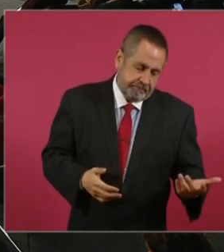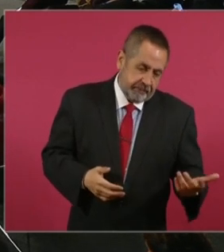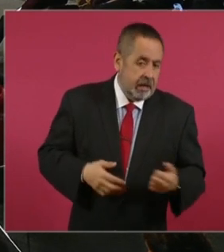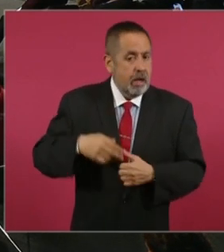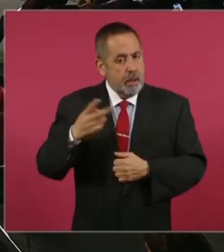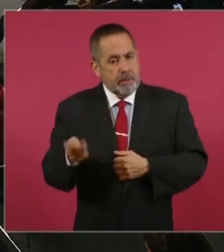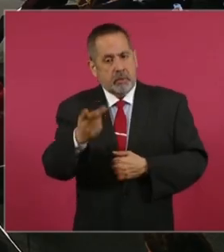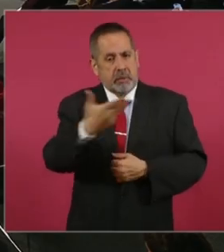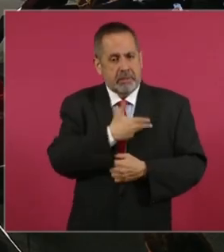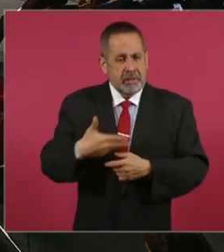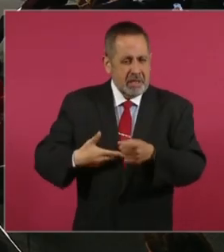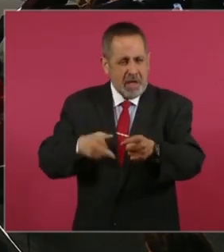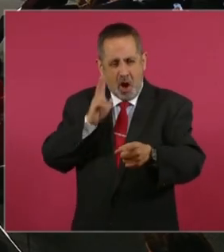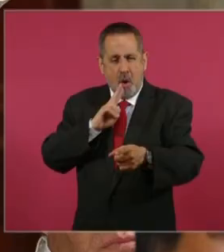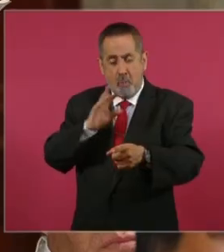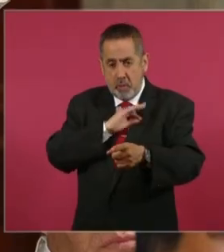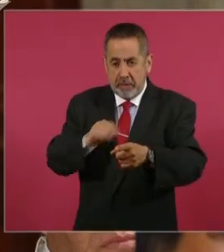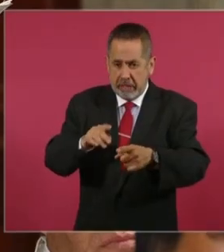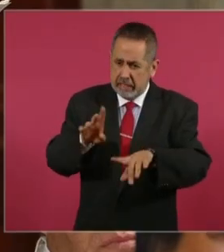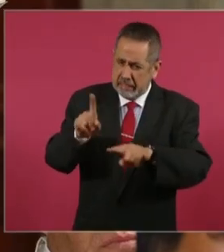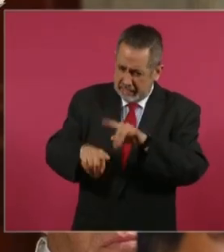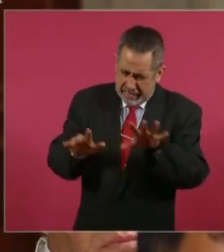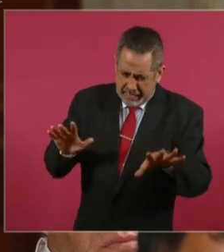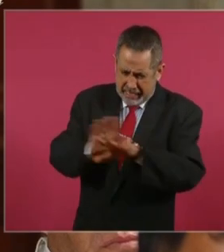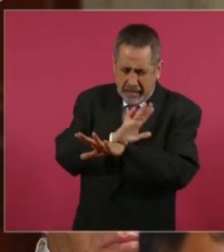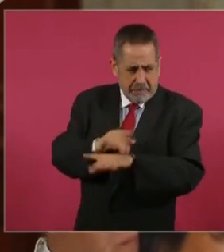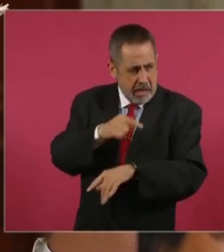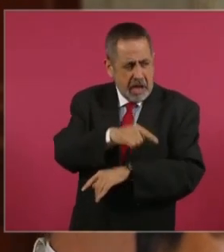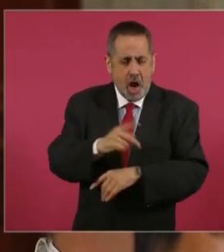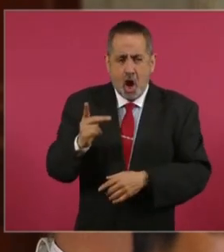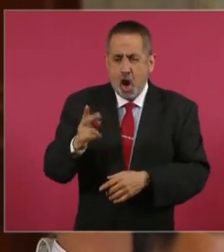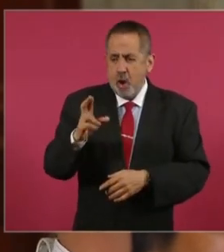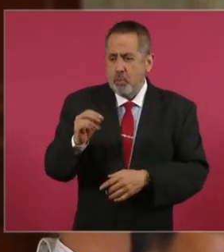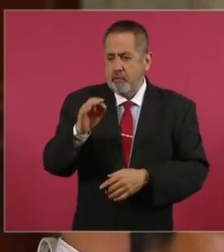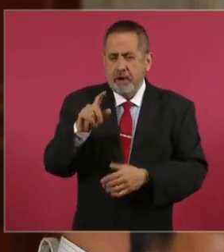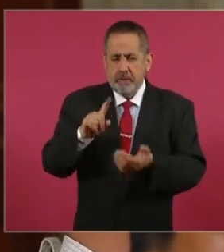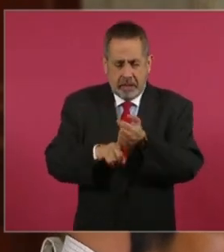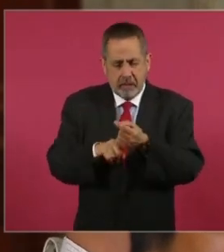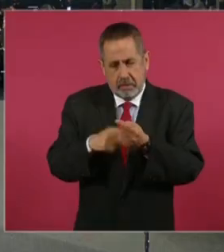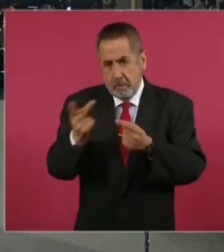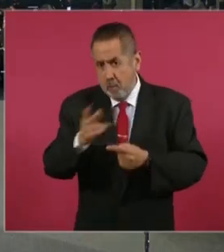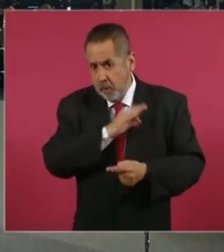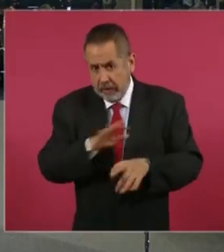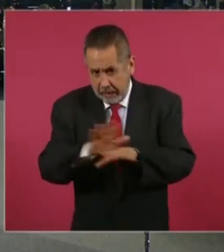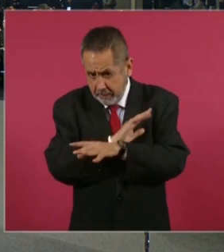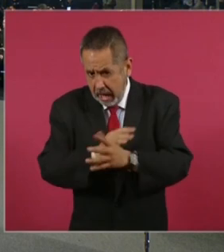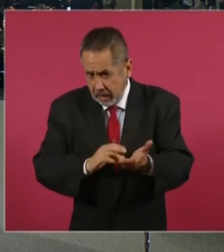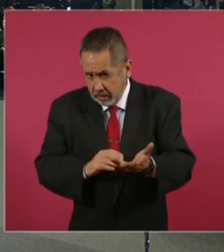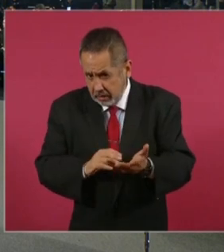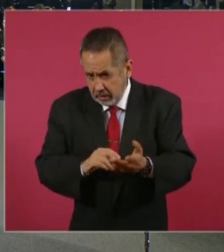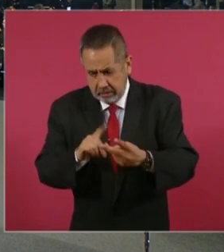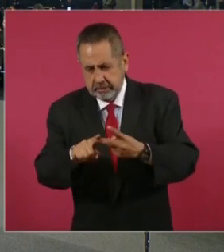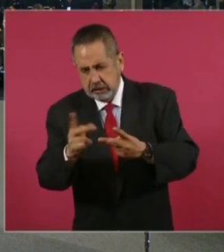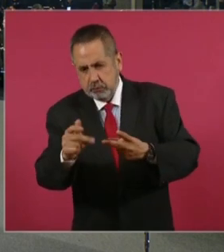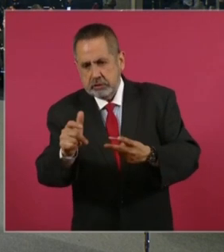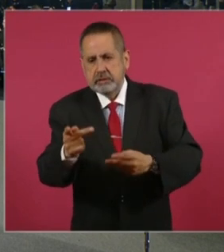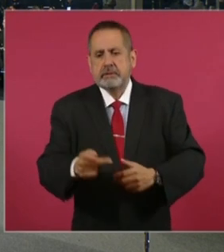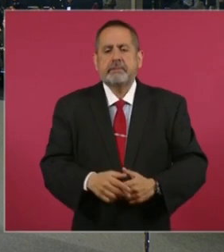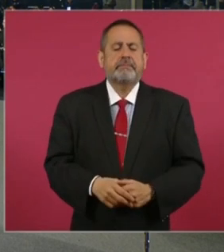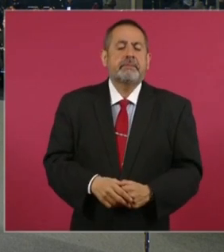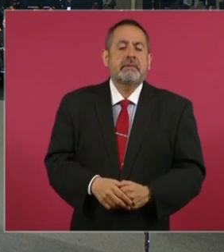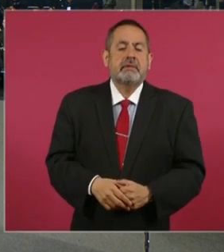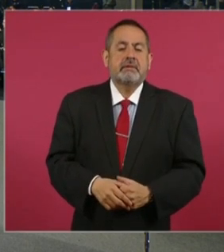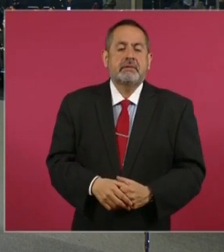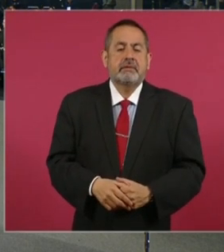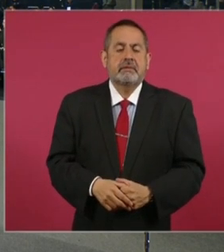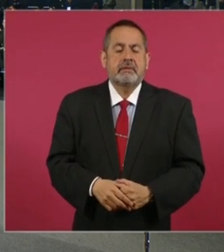señor presidente, ¿será posible aún esa reforma a la Profepa? Si me permite otra pregunta. Bueno, vamos